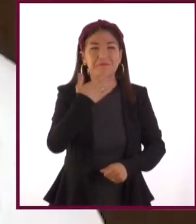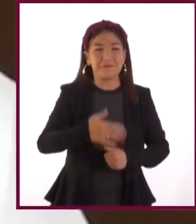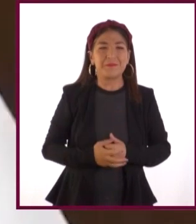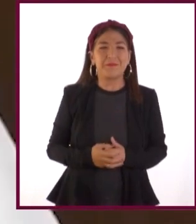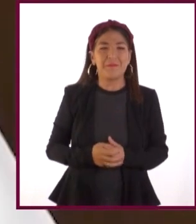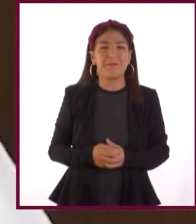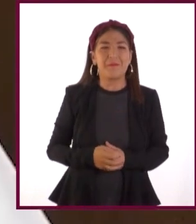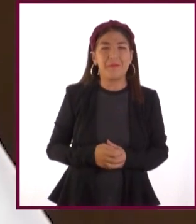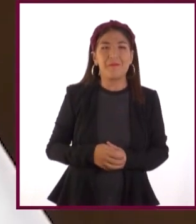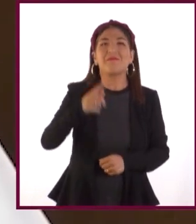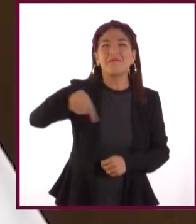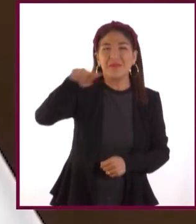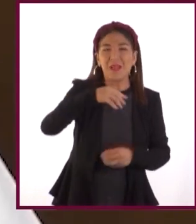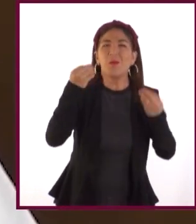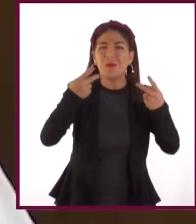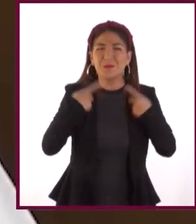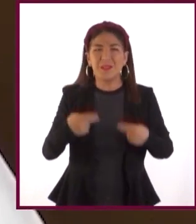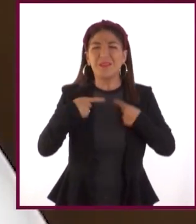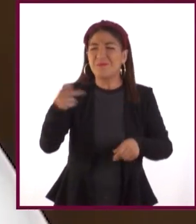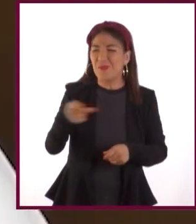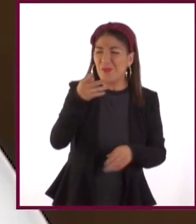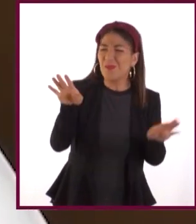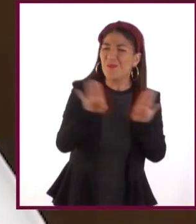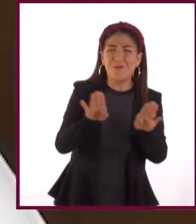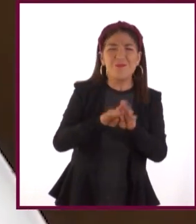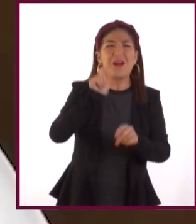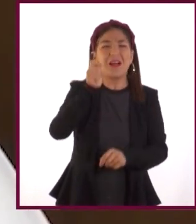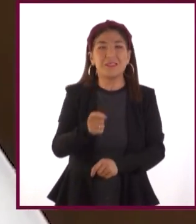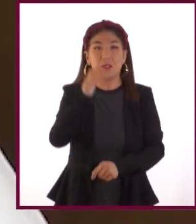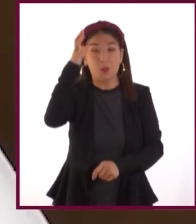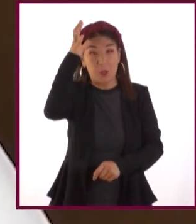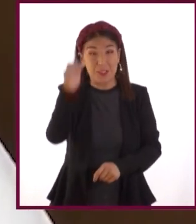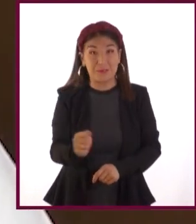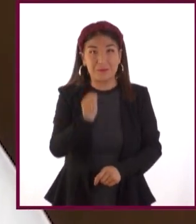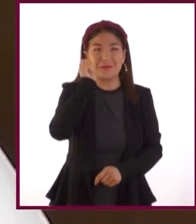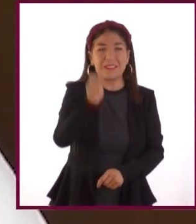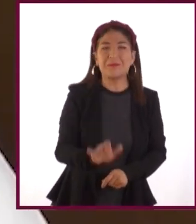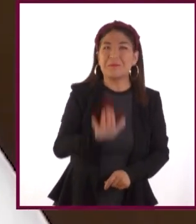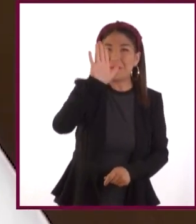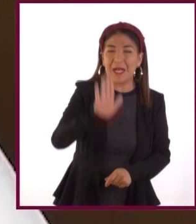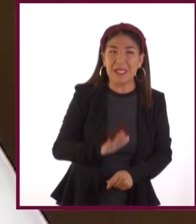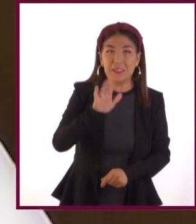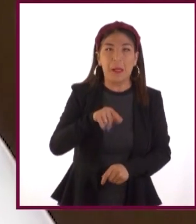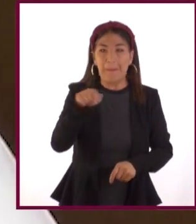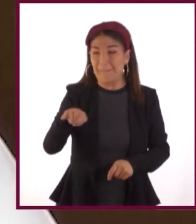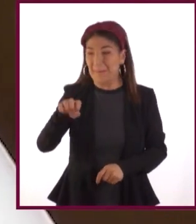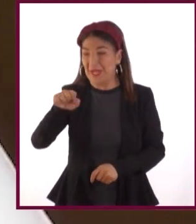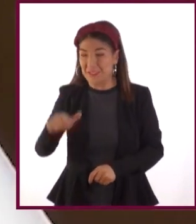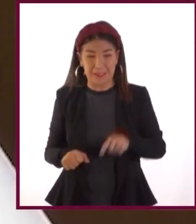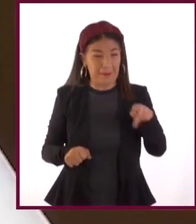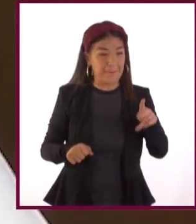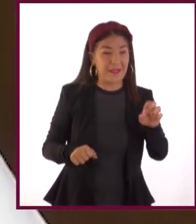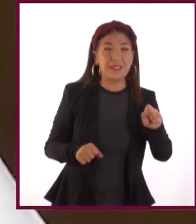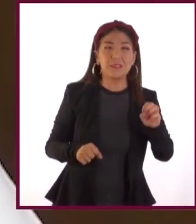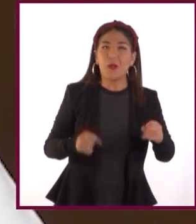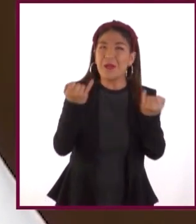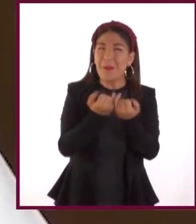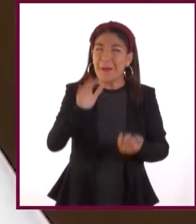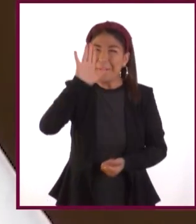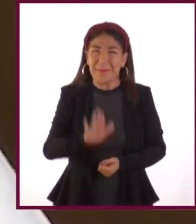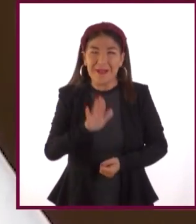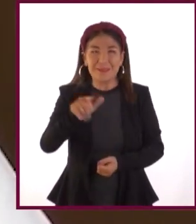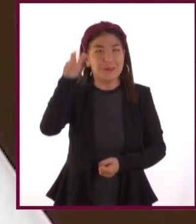nosotros conocemos como la ley de conservación de la masa. ¿Cuáles son las características entre un material isotrópico y